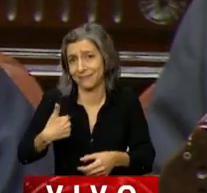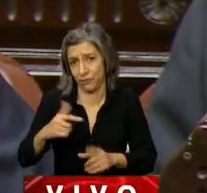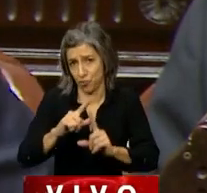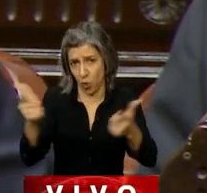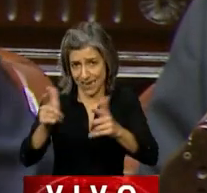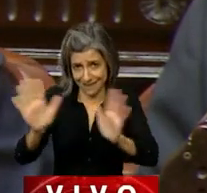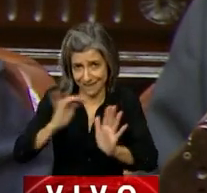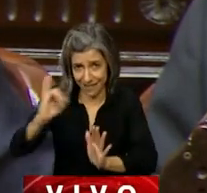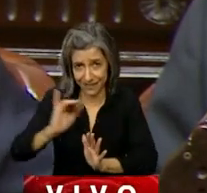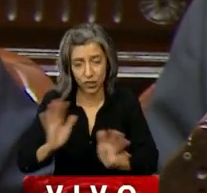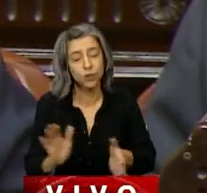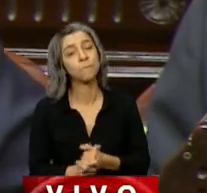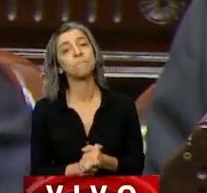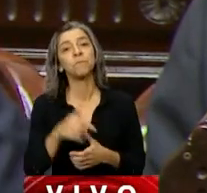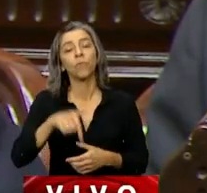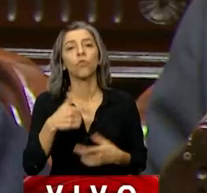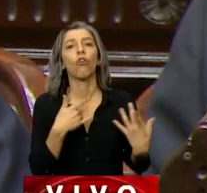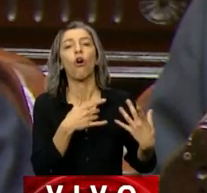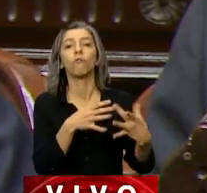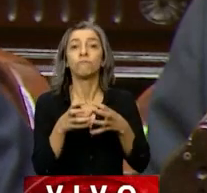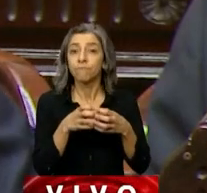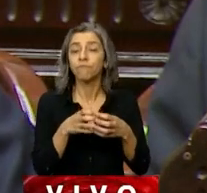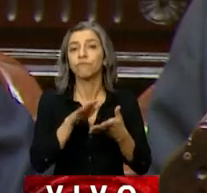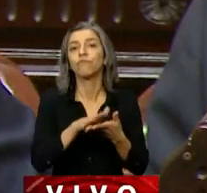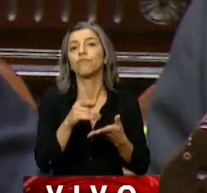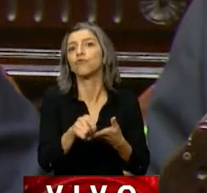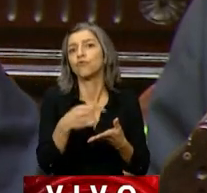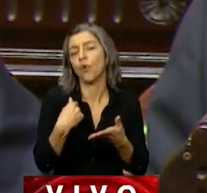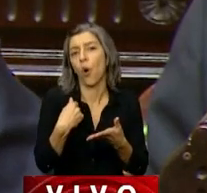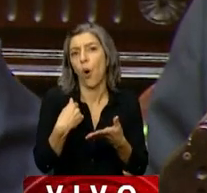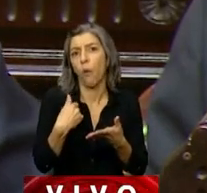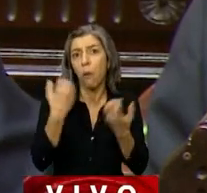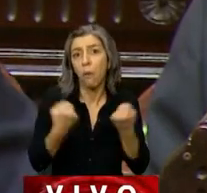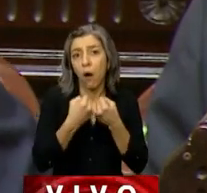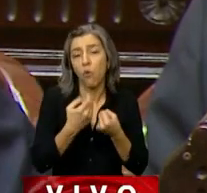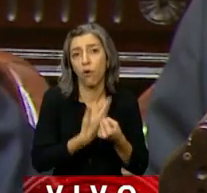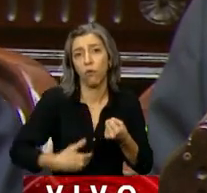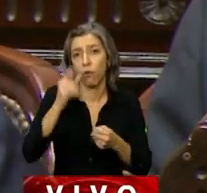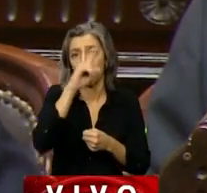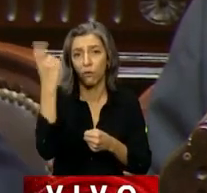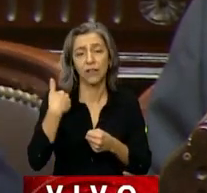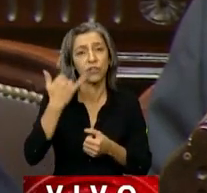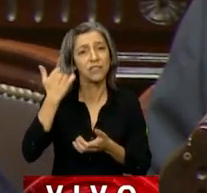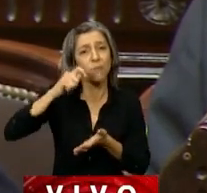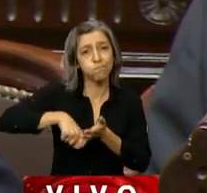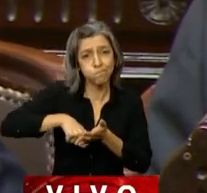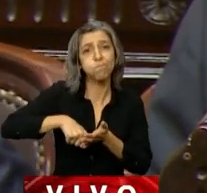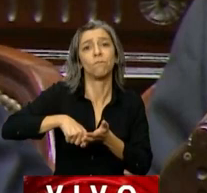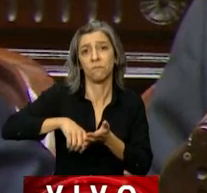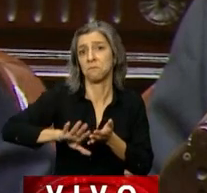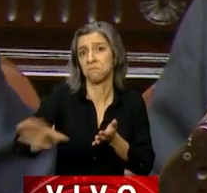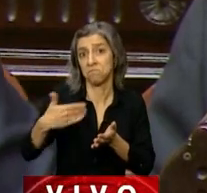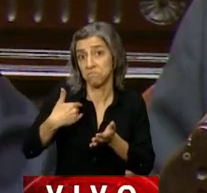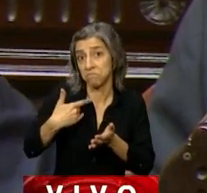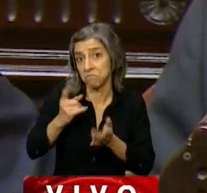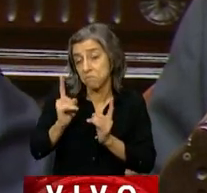Estamos discutiendo el nuevo acuerdo que el Gobierno Nacional firmó con la provincia de Tierra del Fuego. Lamentablemente, este